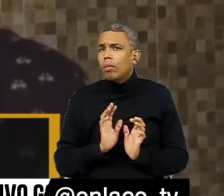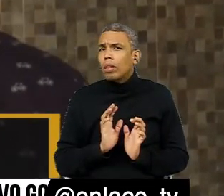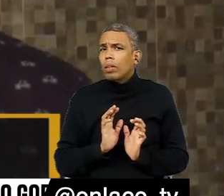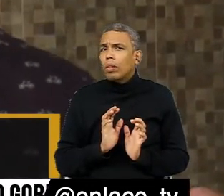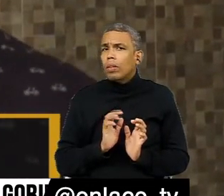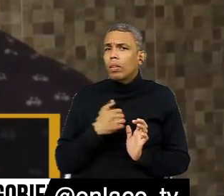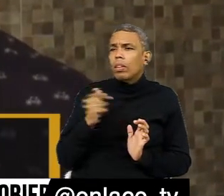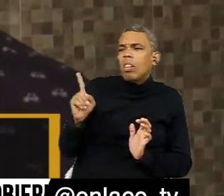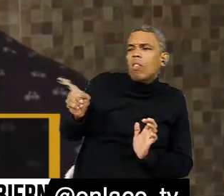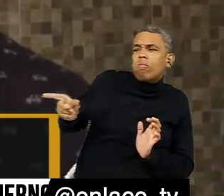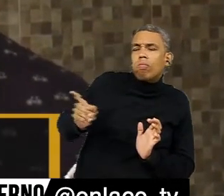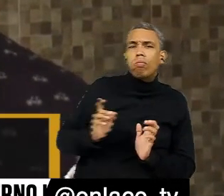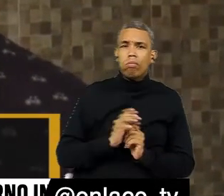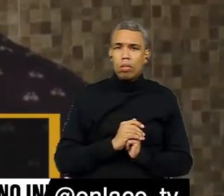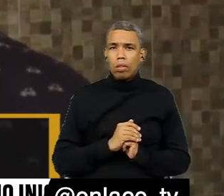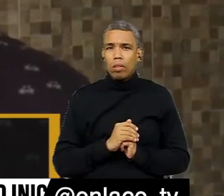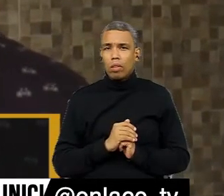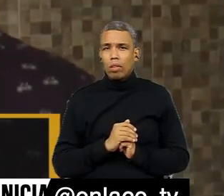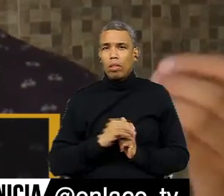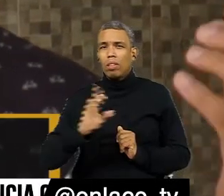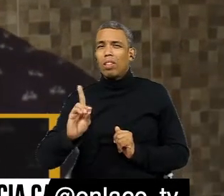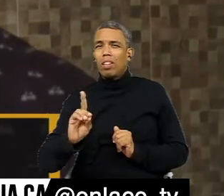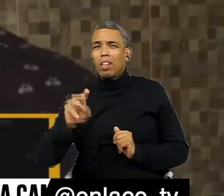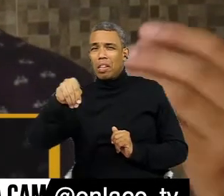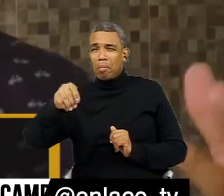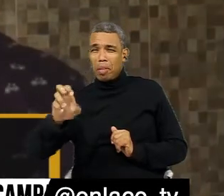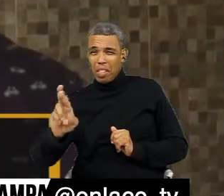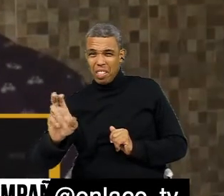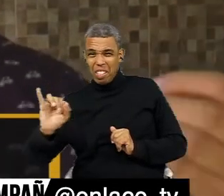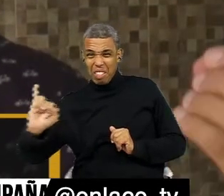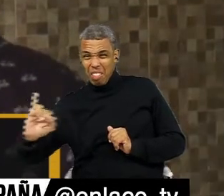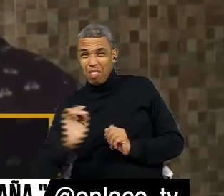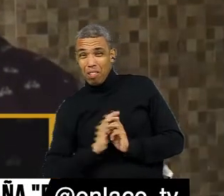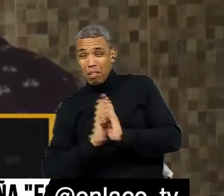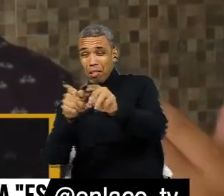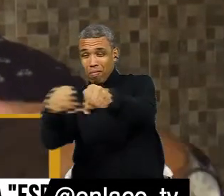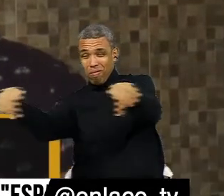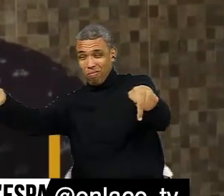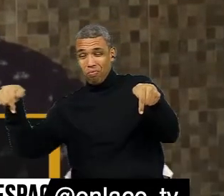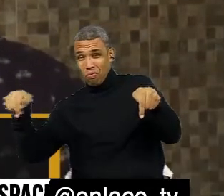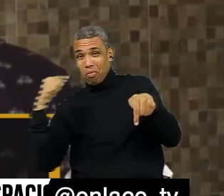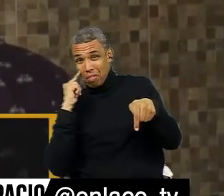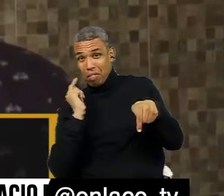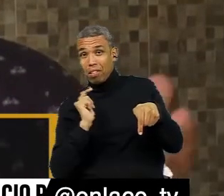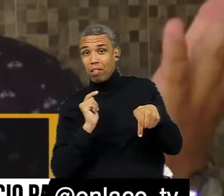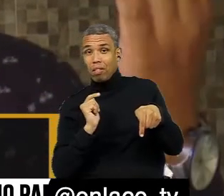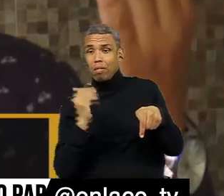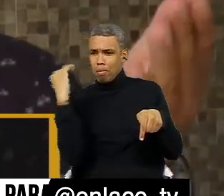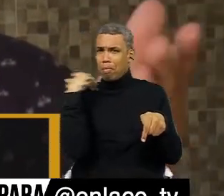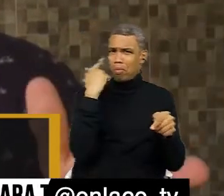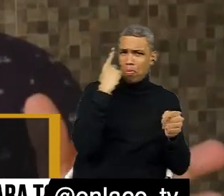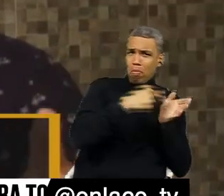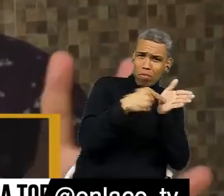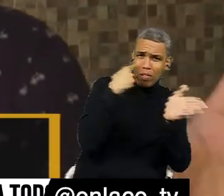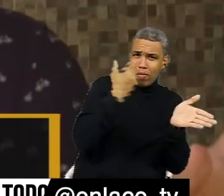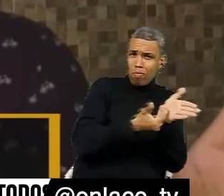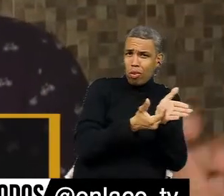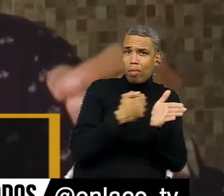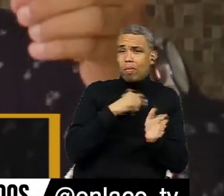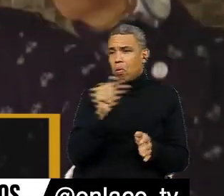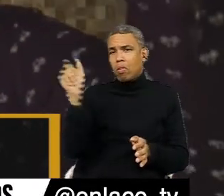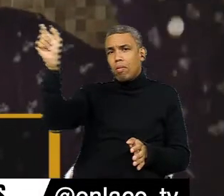aceptando que la sustracción del DRMI, que es una irregularidad, una ilegalidad y una inconstitucionalidad probada en mi expediente, para él entonces